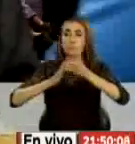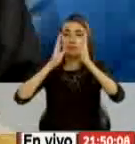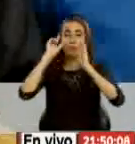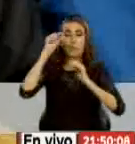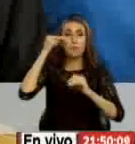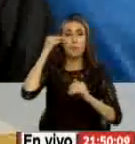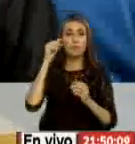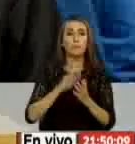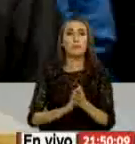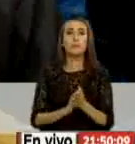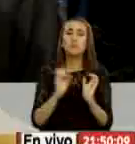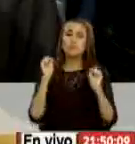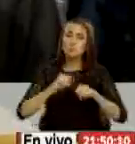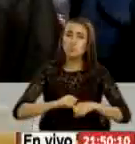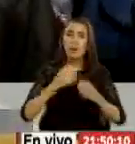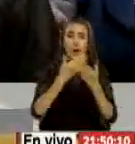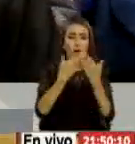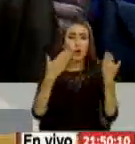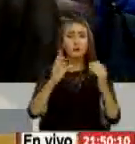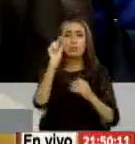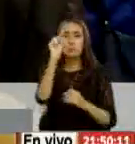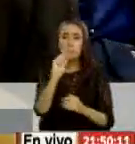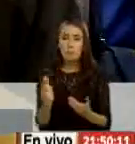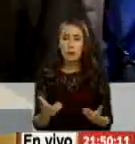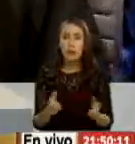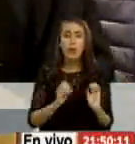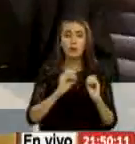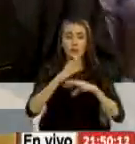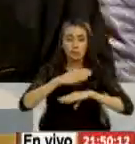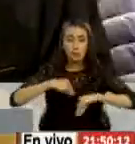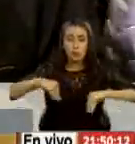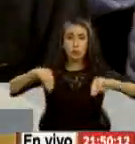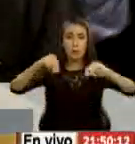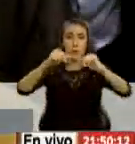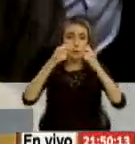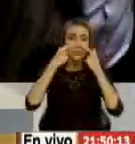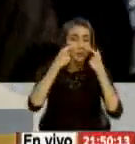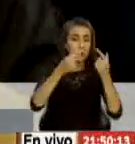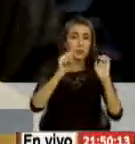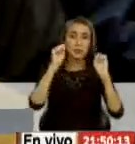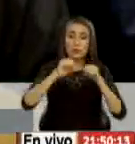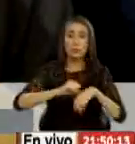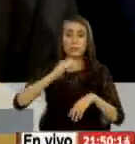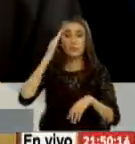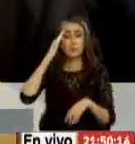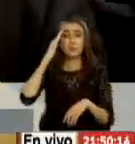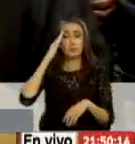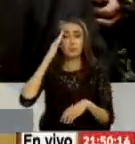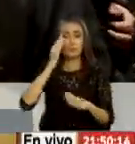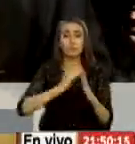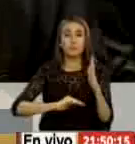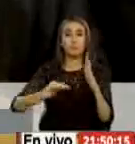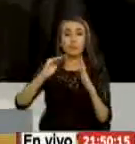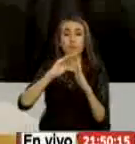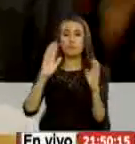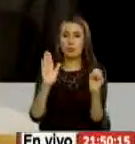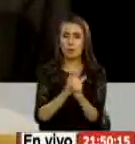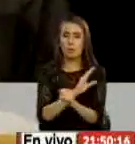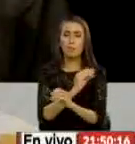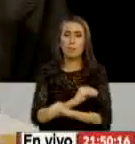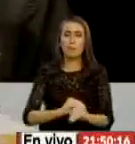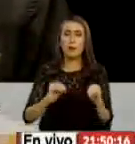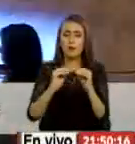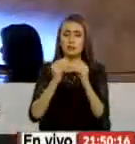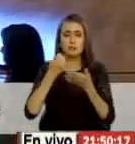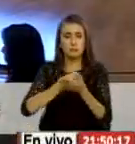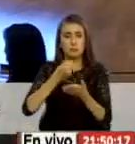costo que vale la pena, ¿no? Se sondeó el mercado, los lotes de terreno por ahí, se sabe que inclusive con haber triplicado todavía sigue siendo